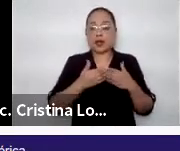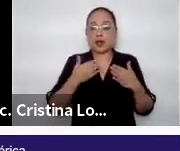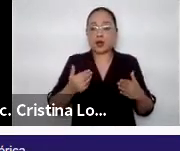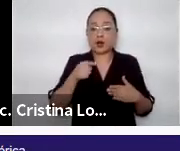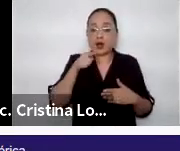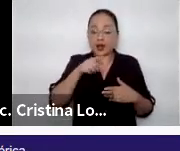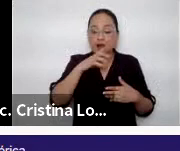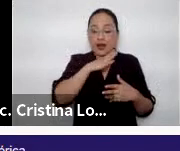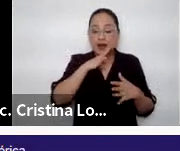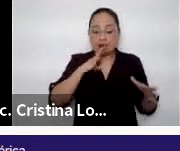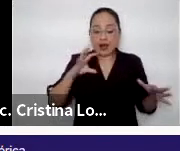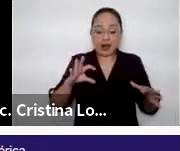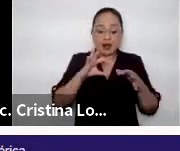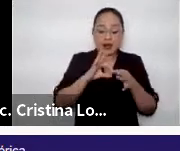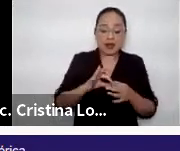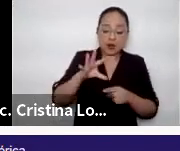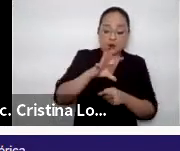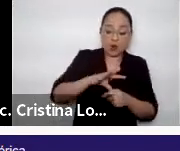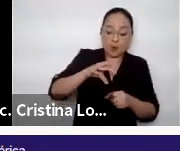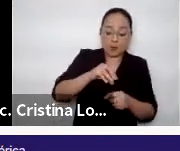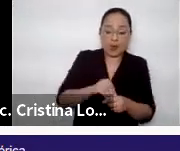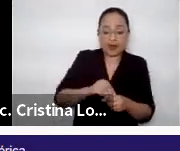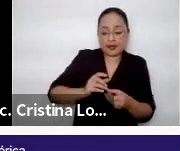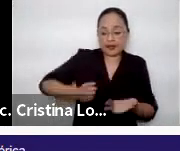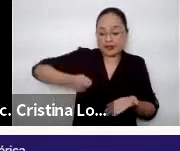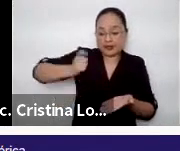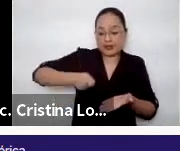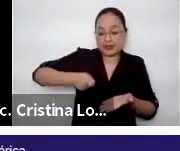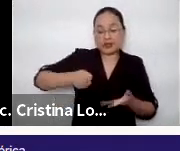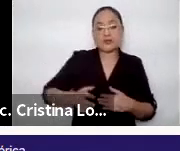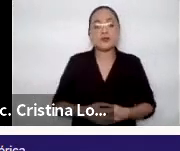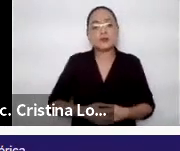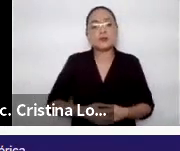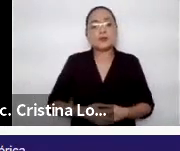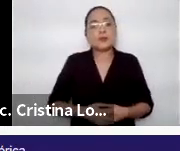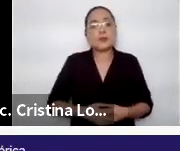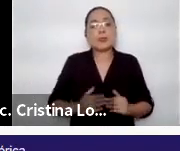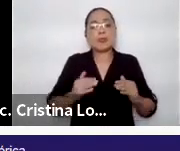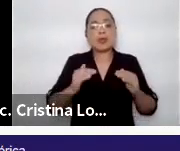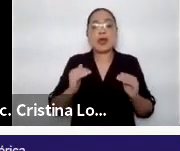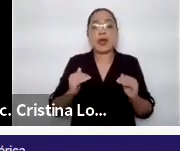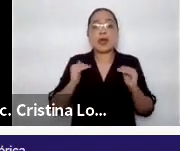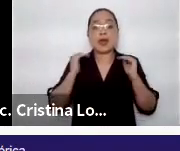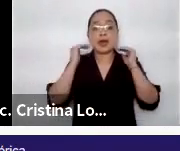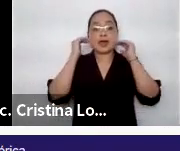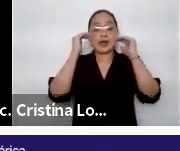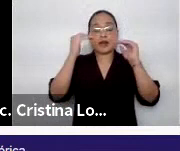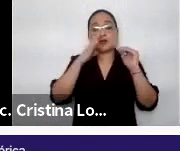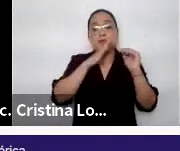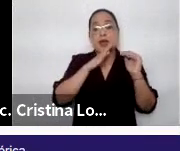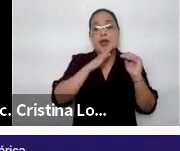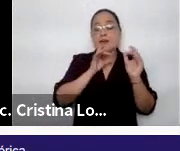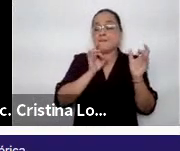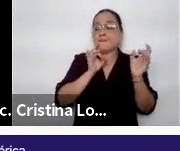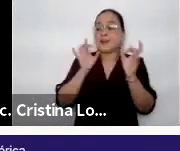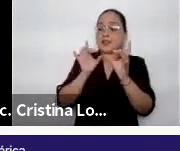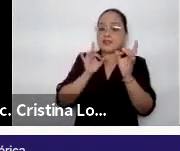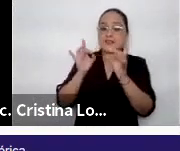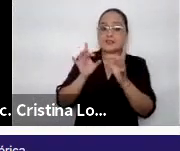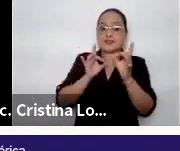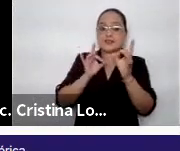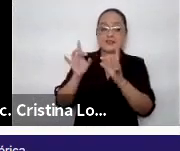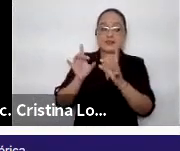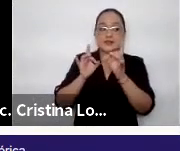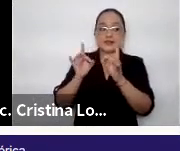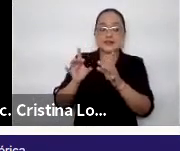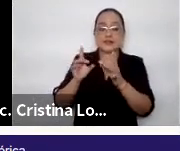sentencias completas. Ahora, en la parte superior podemos ir pasando una por una las páginas o